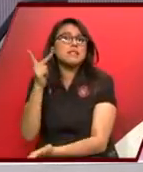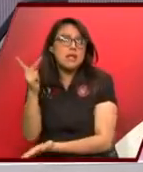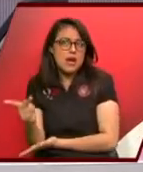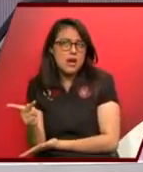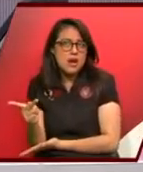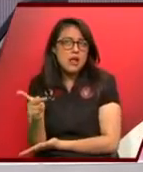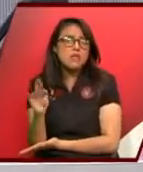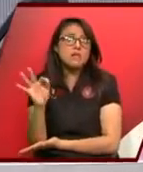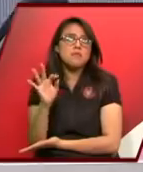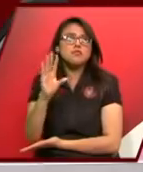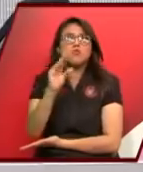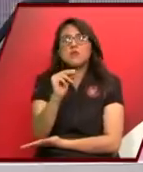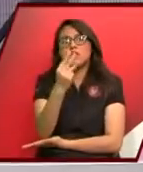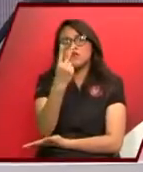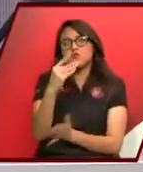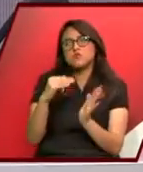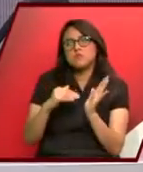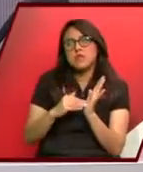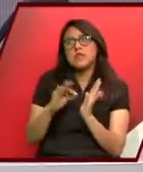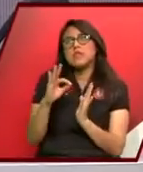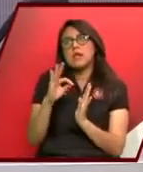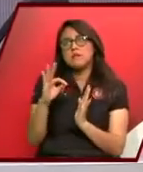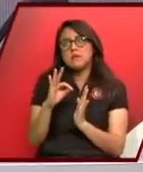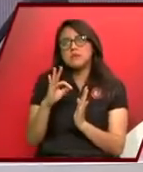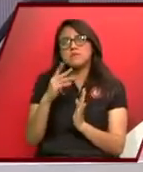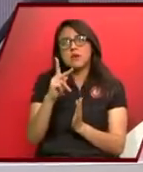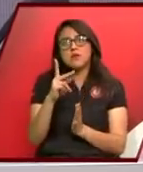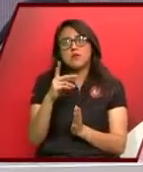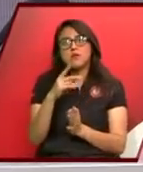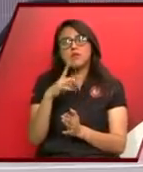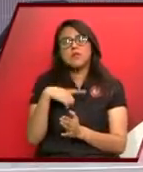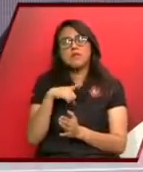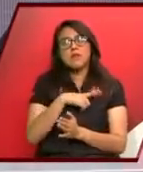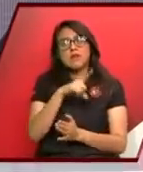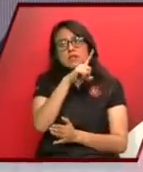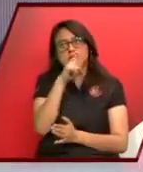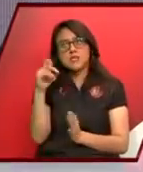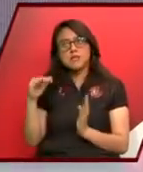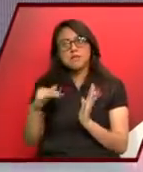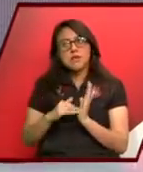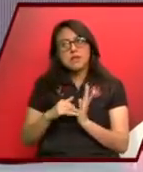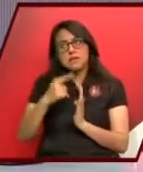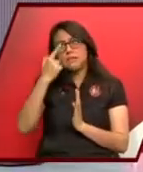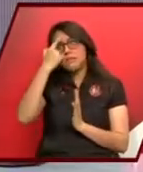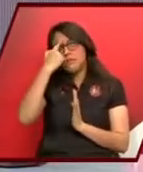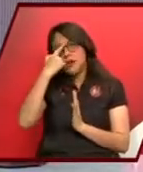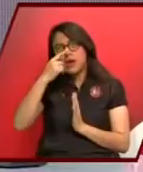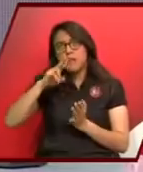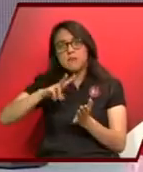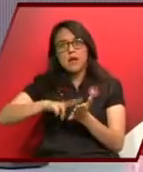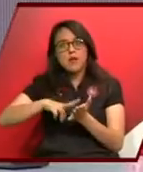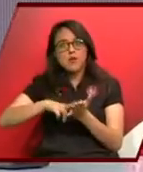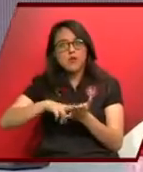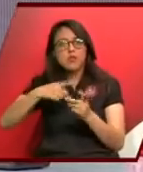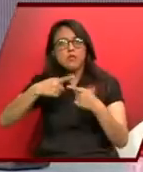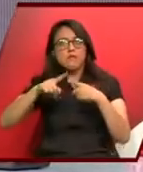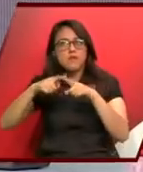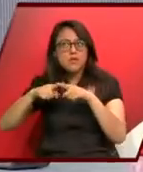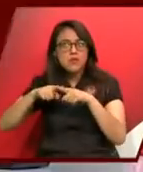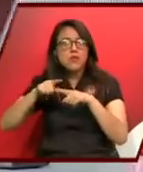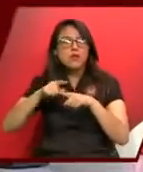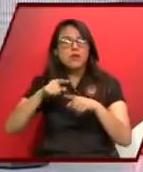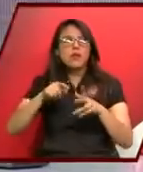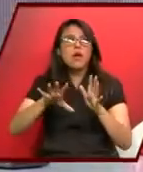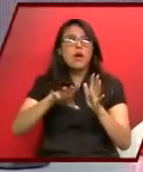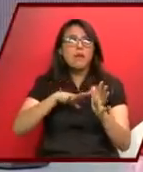a lo mejor son 92 mil pesos, pero debes 100 mil, porque 8 mil son para los gastos del crédito, de tal, tal, tal. O sea, tú